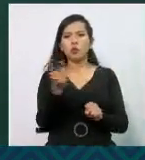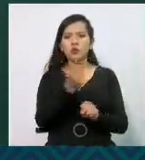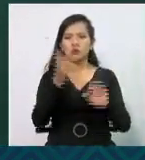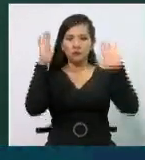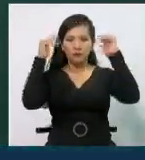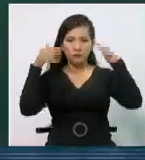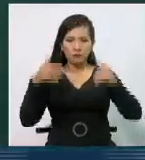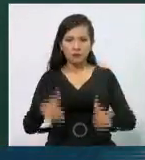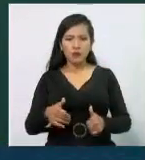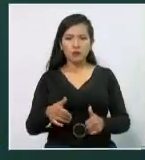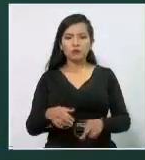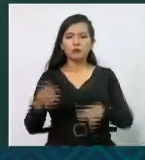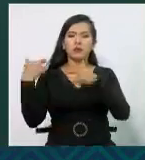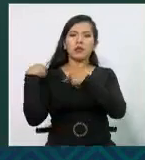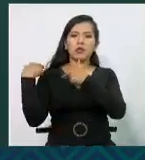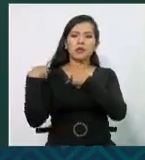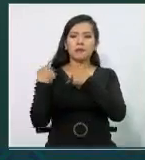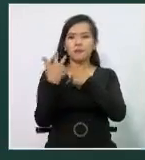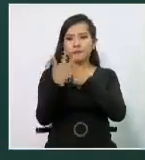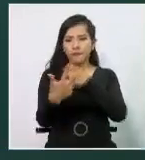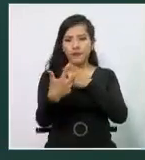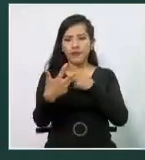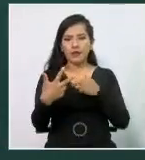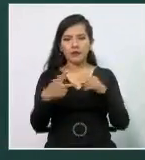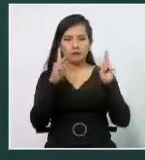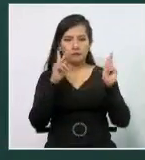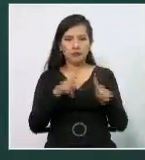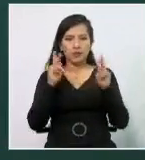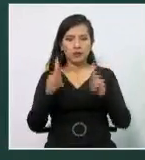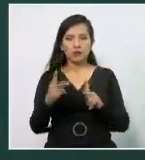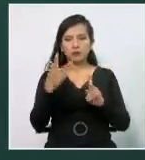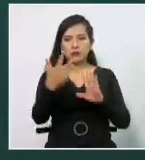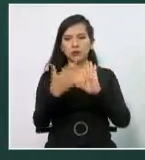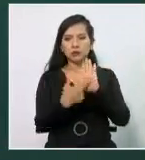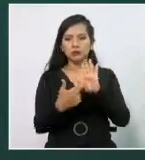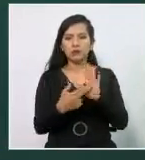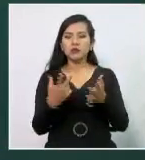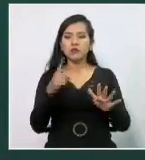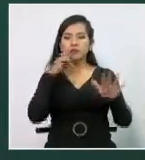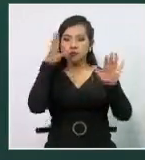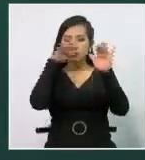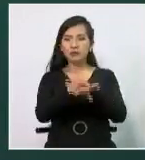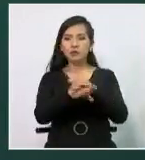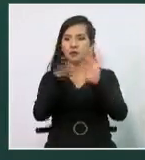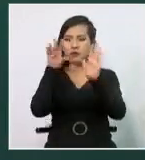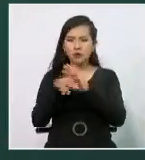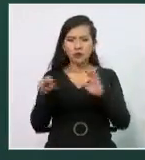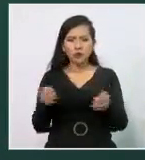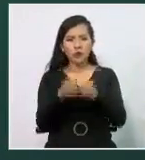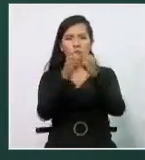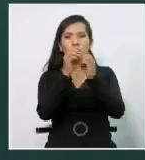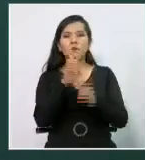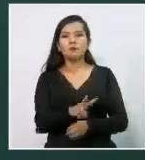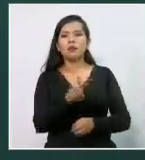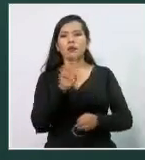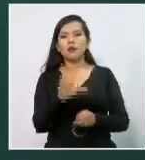a cargo de tres personas, en cuyo interior se encontraban una cantidad de 23